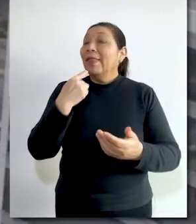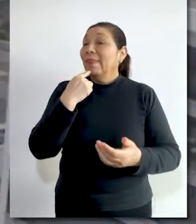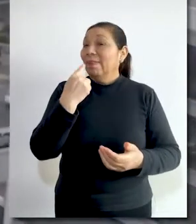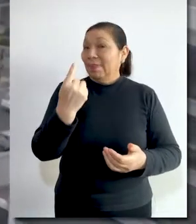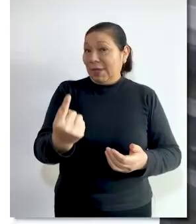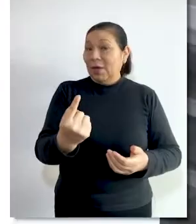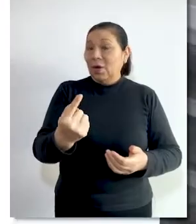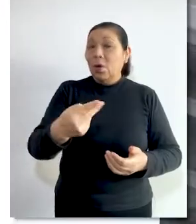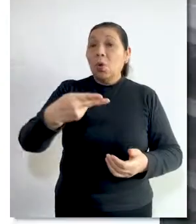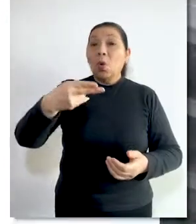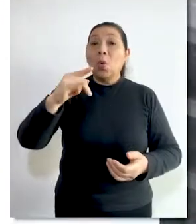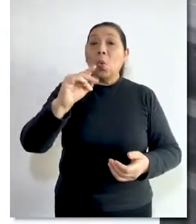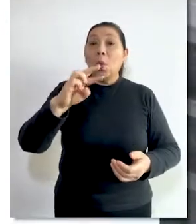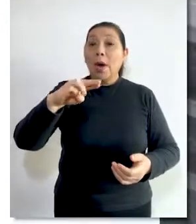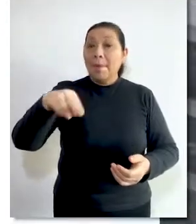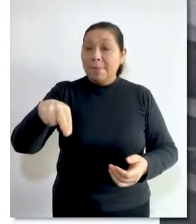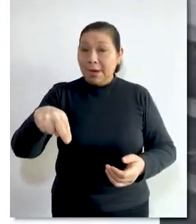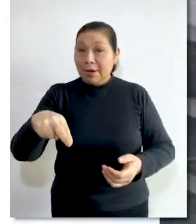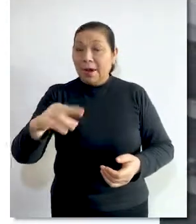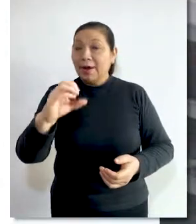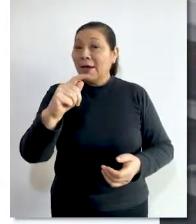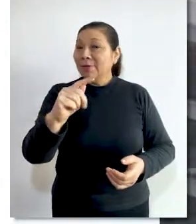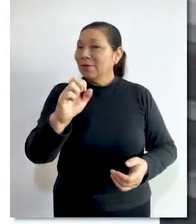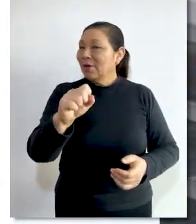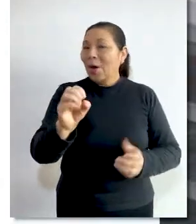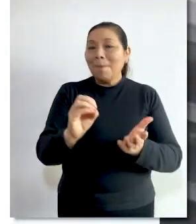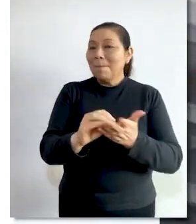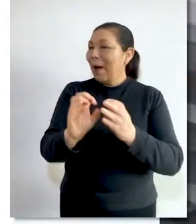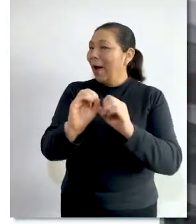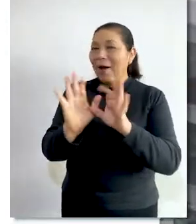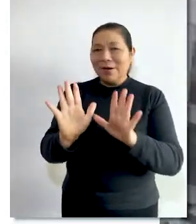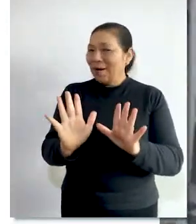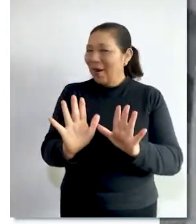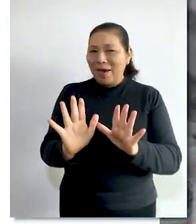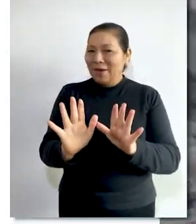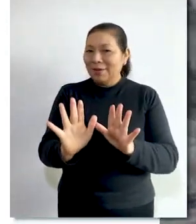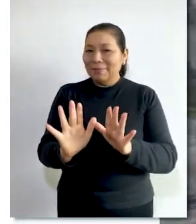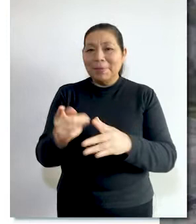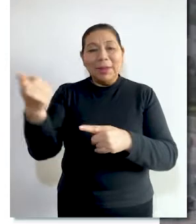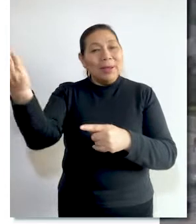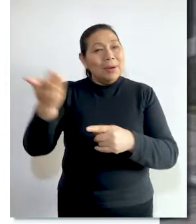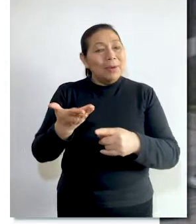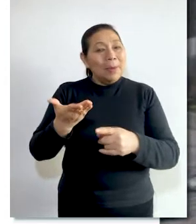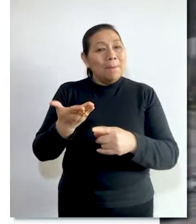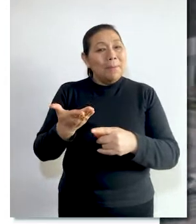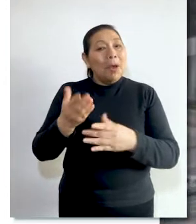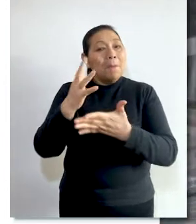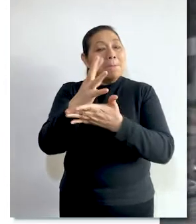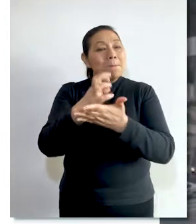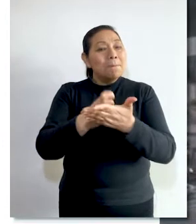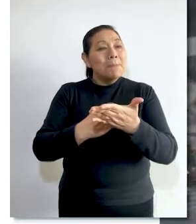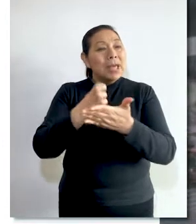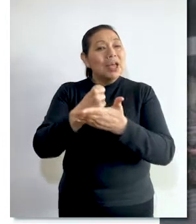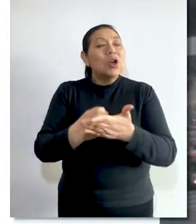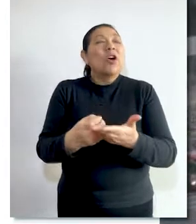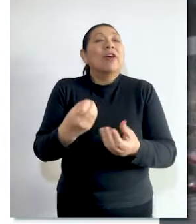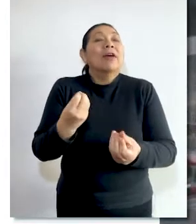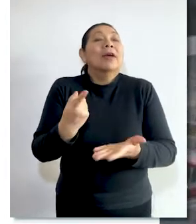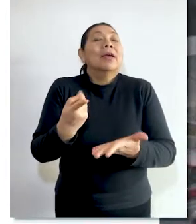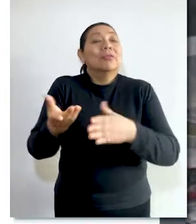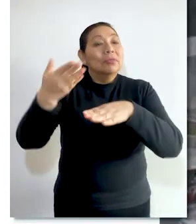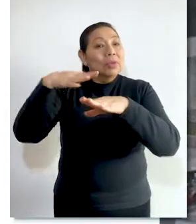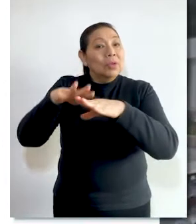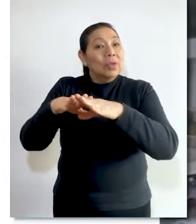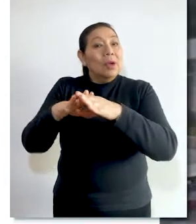el colegiado indicó que huamán castillo no busca que se esclarezca concepto y que se subsane algún hierro u omisión si no